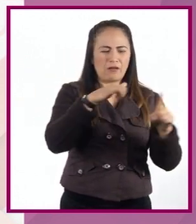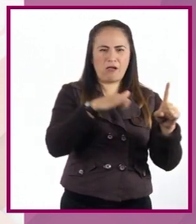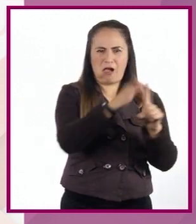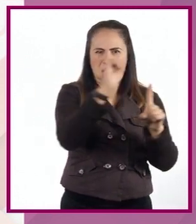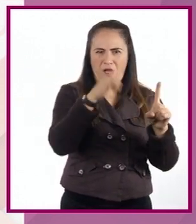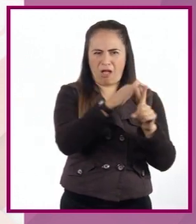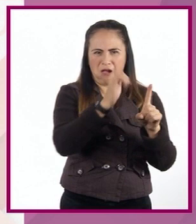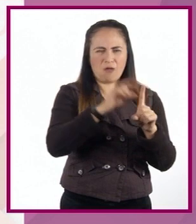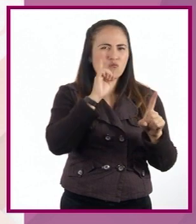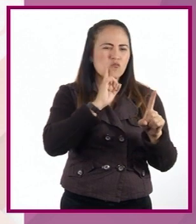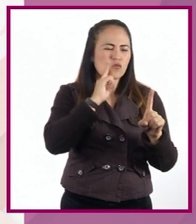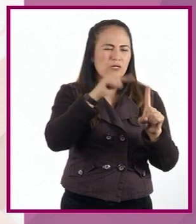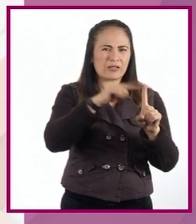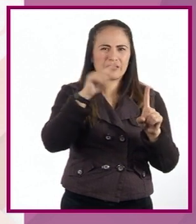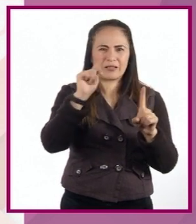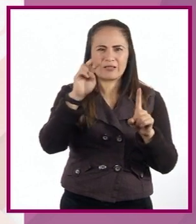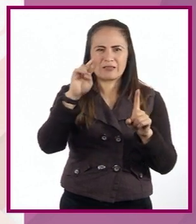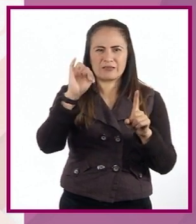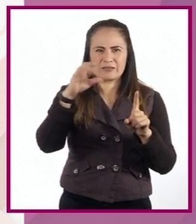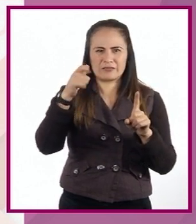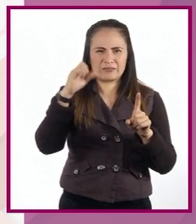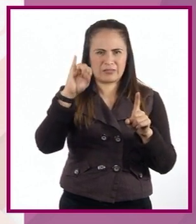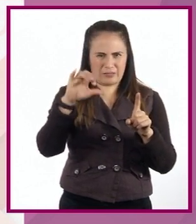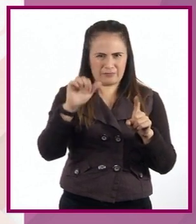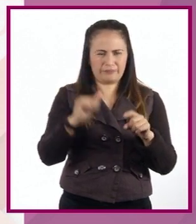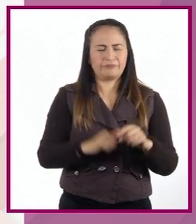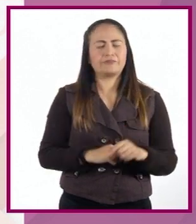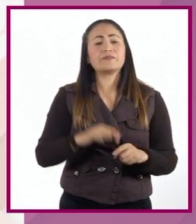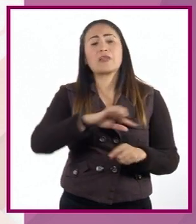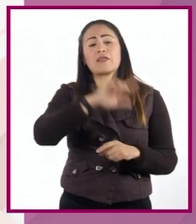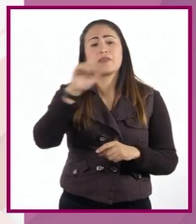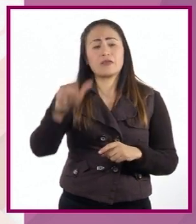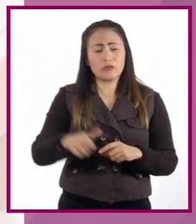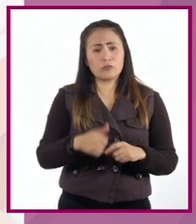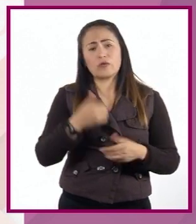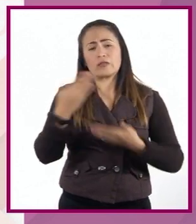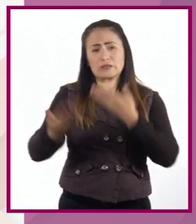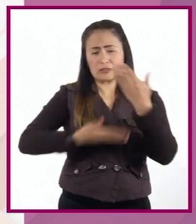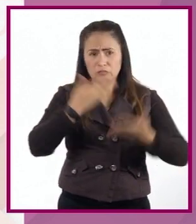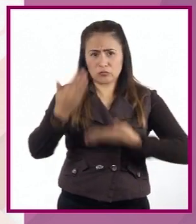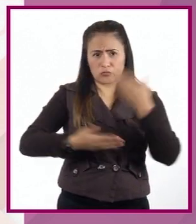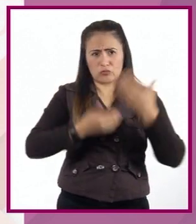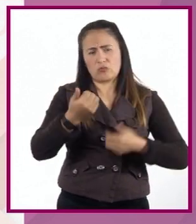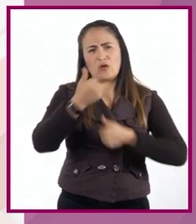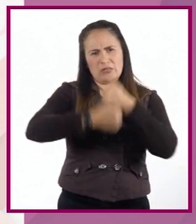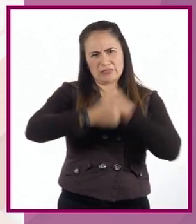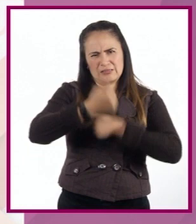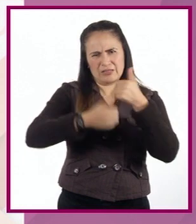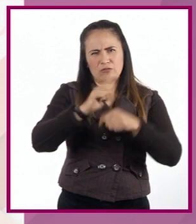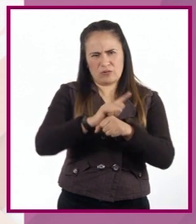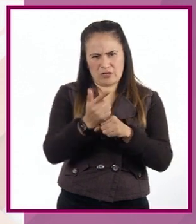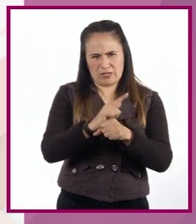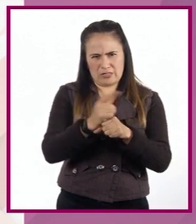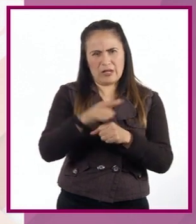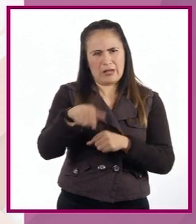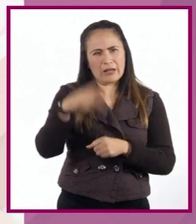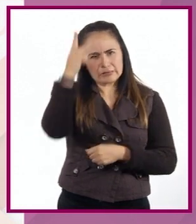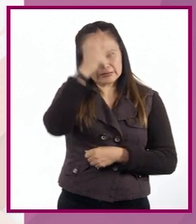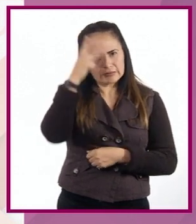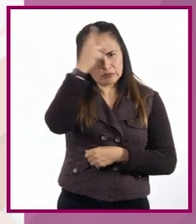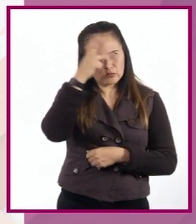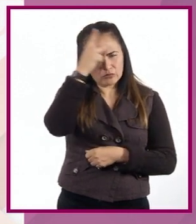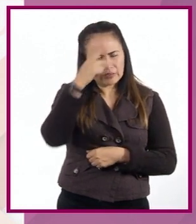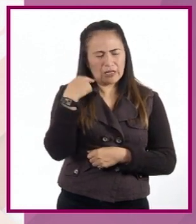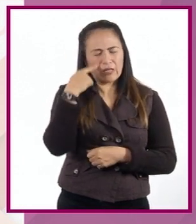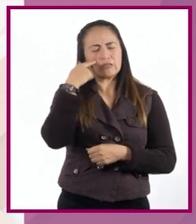Valle en la primaria. Después se dice que estudió la licenciatura en psicología, donde descubrió cómo se destruye a